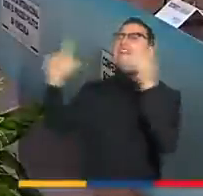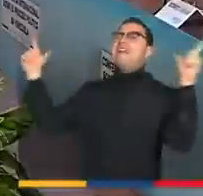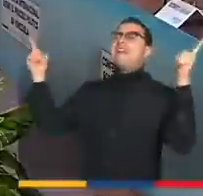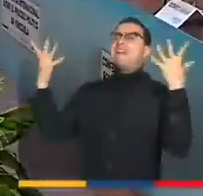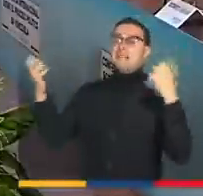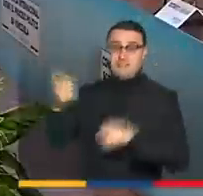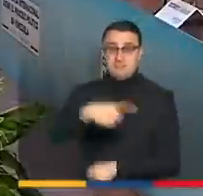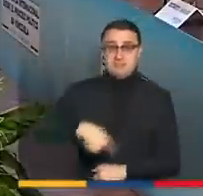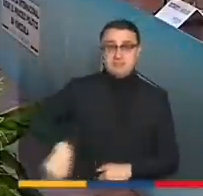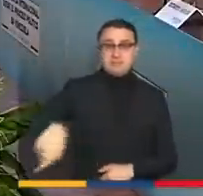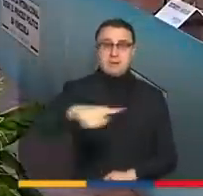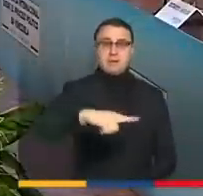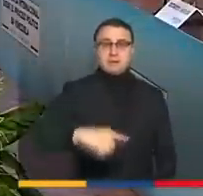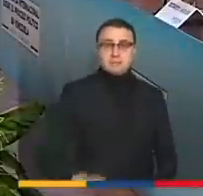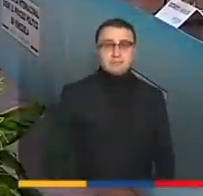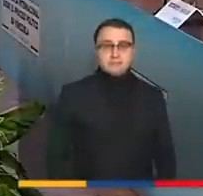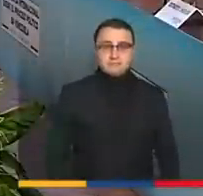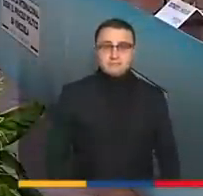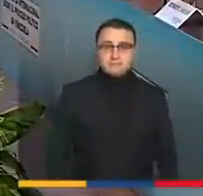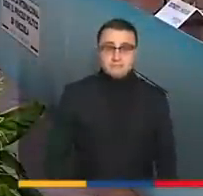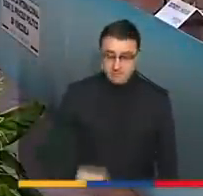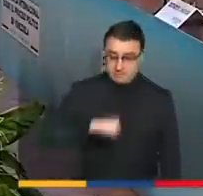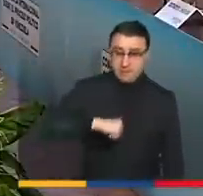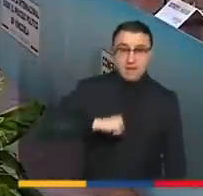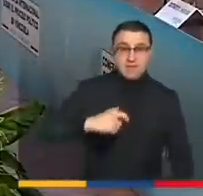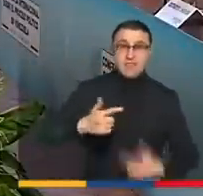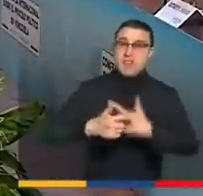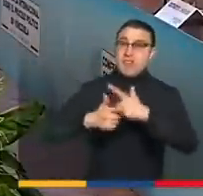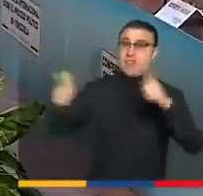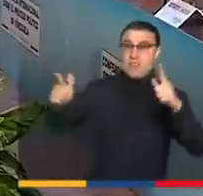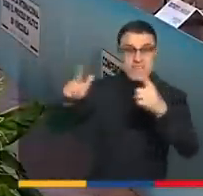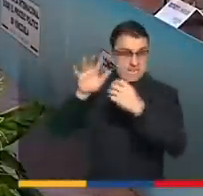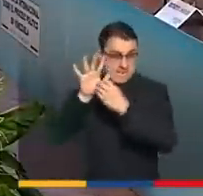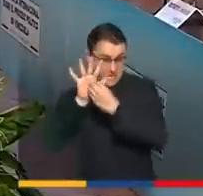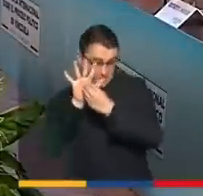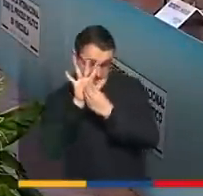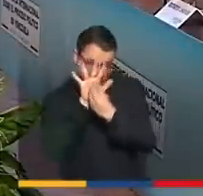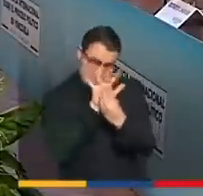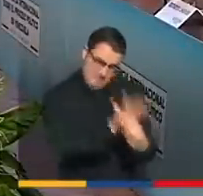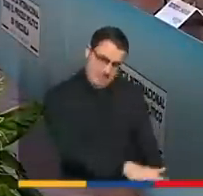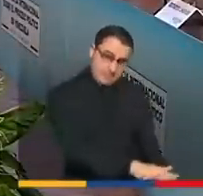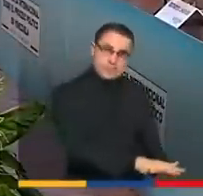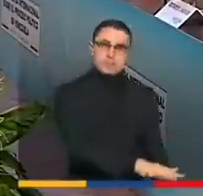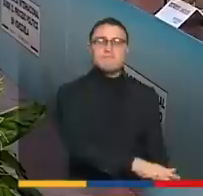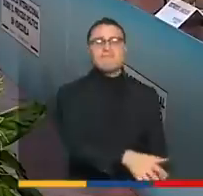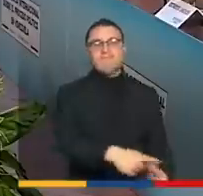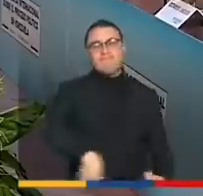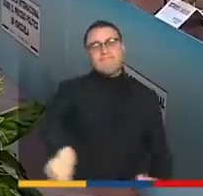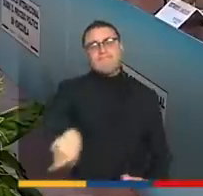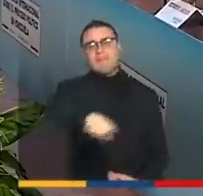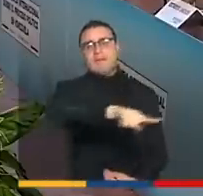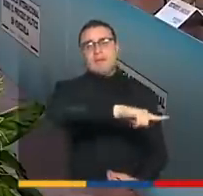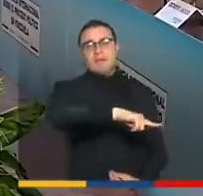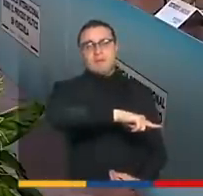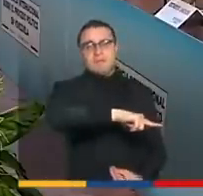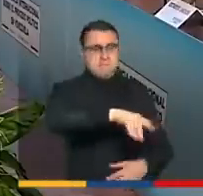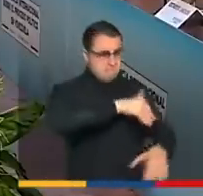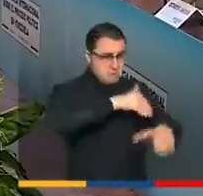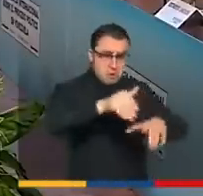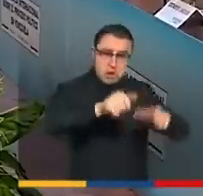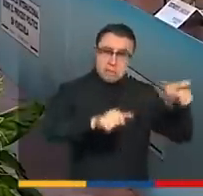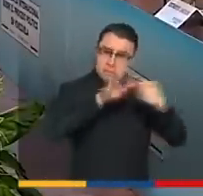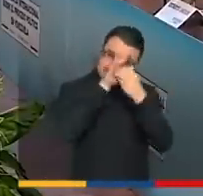Los derechos liberales fueron conculcados a millones de personas simplemente porque esas millones